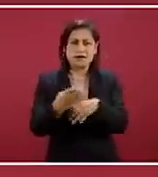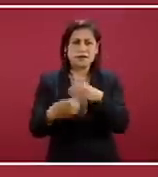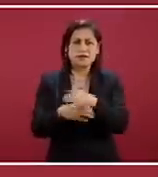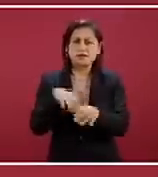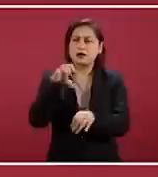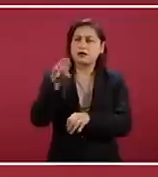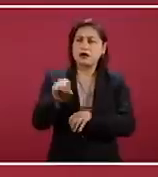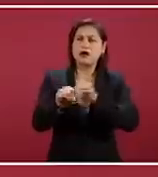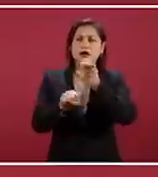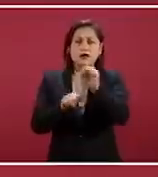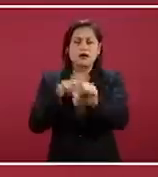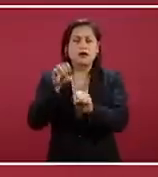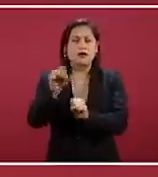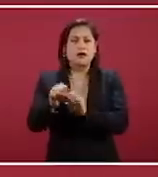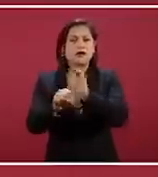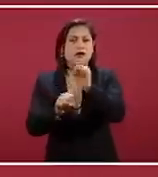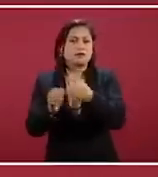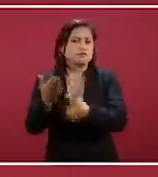que son